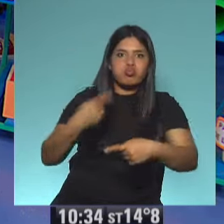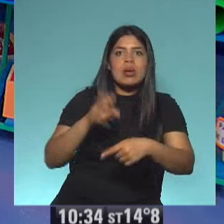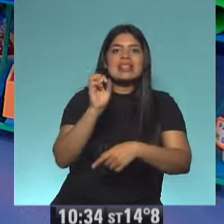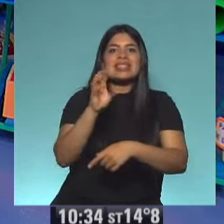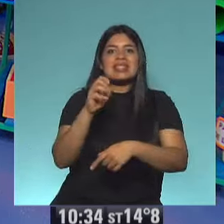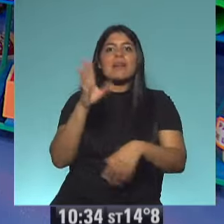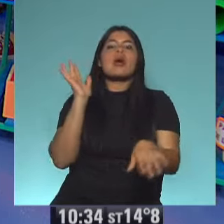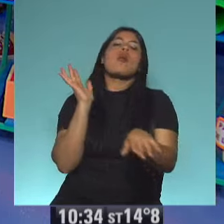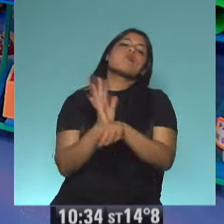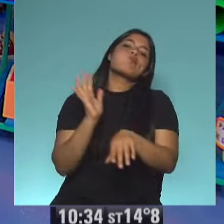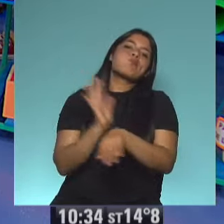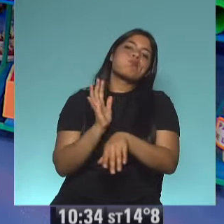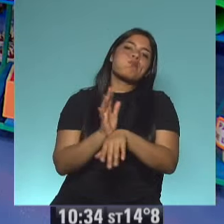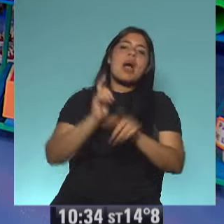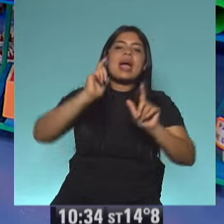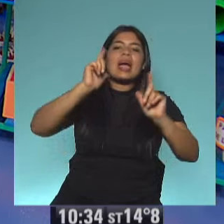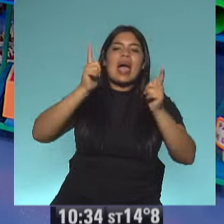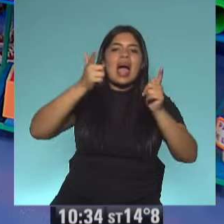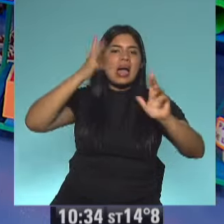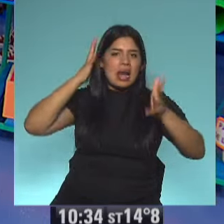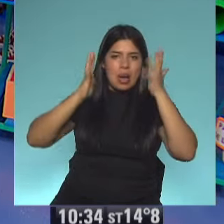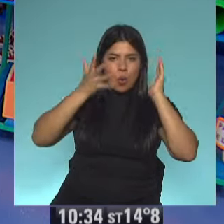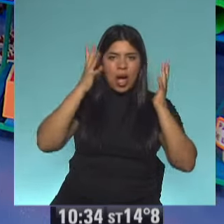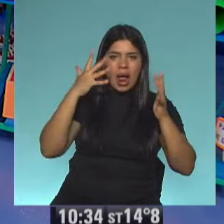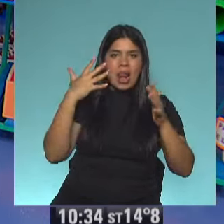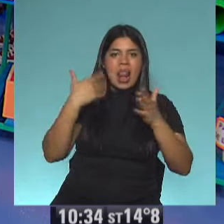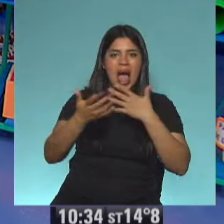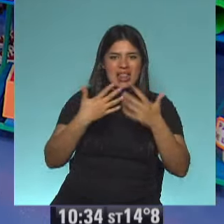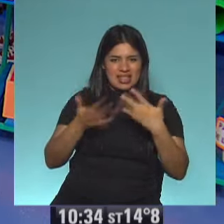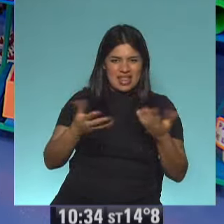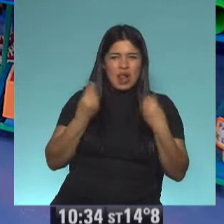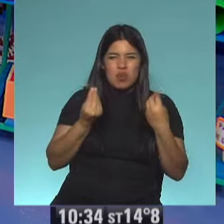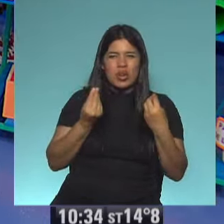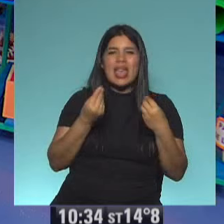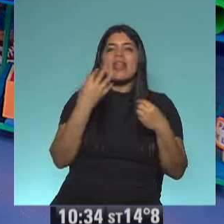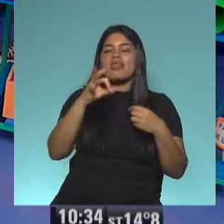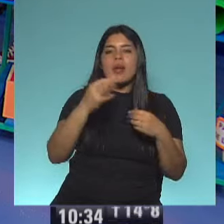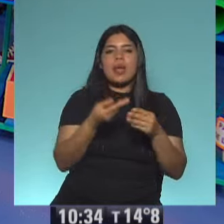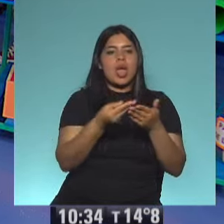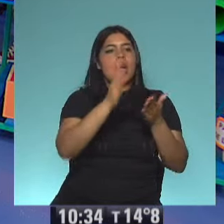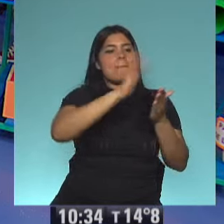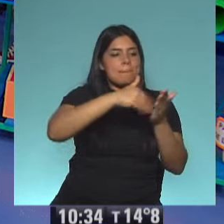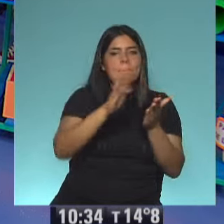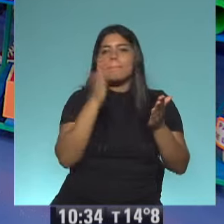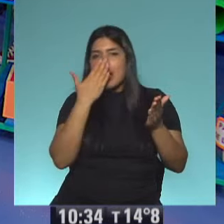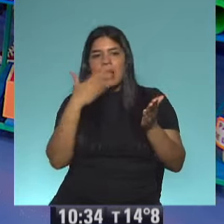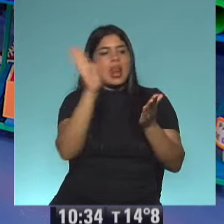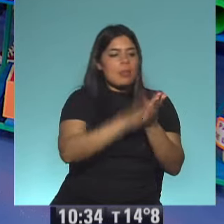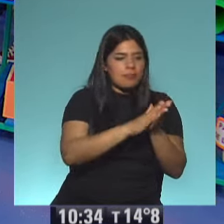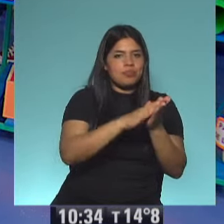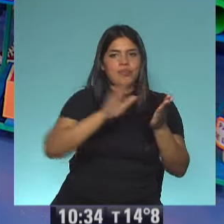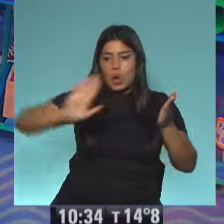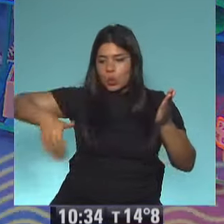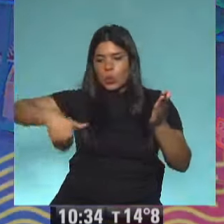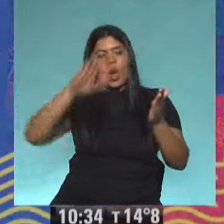lo característico de esto. Y son capas sobre capas, como les contaba Emi también, de papel y engrudo sobre